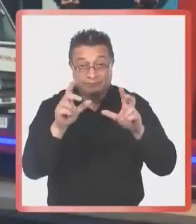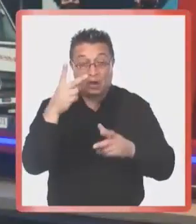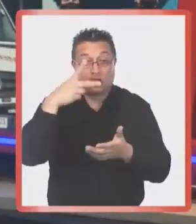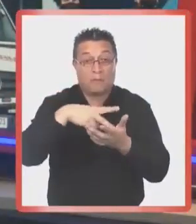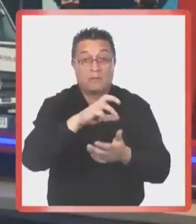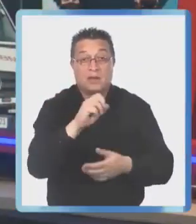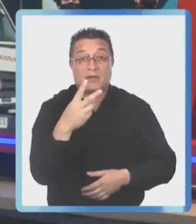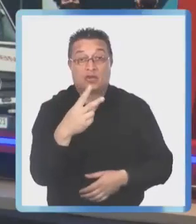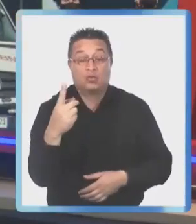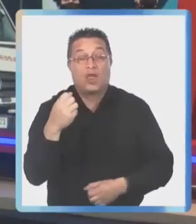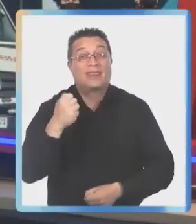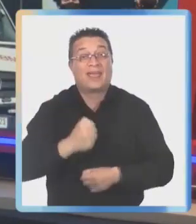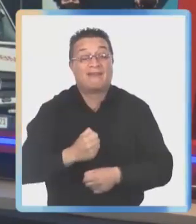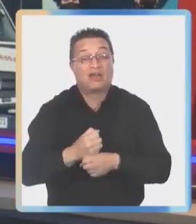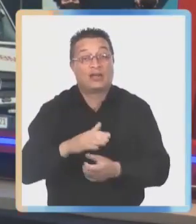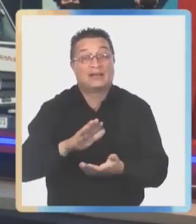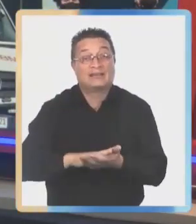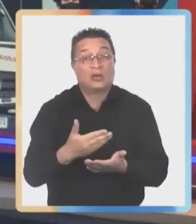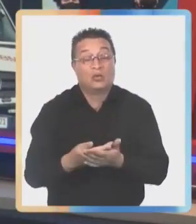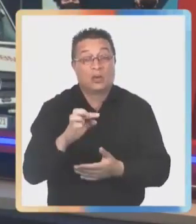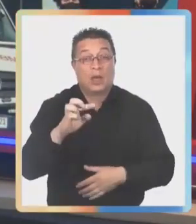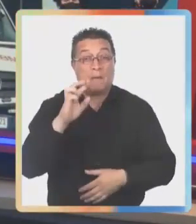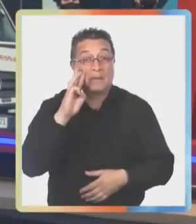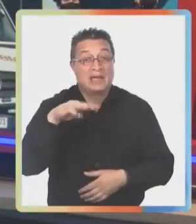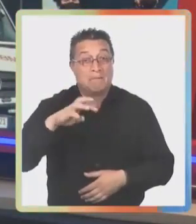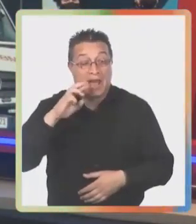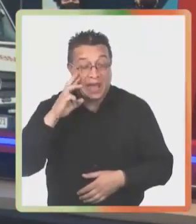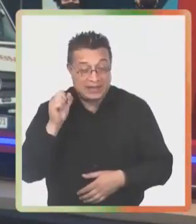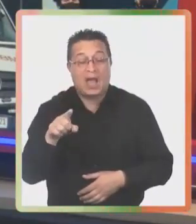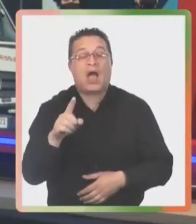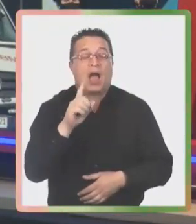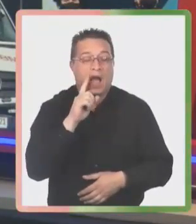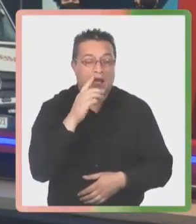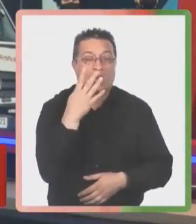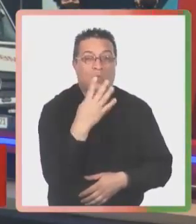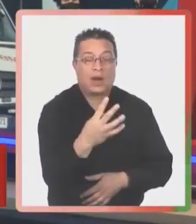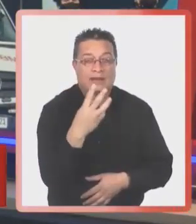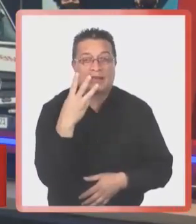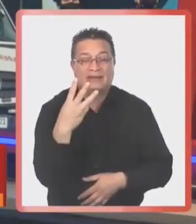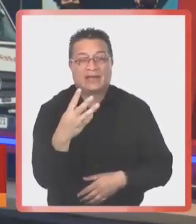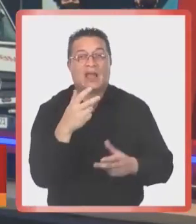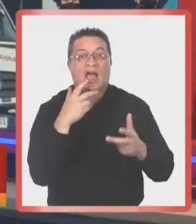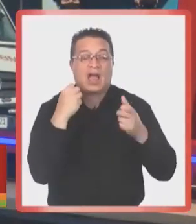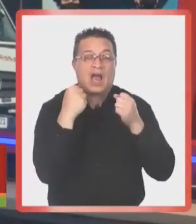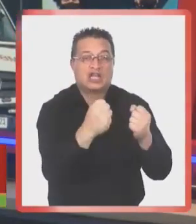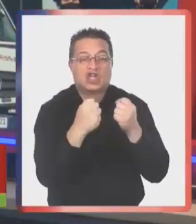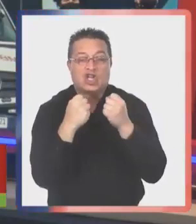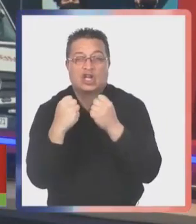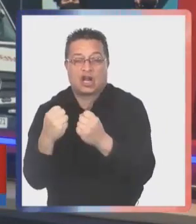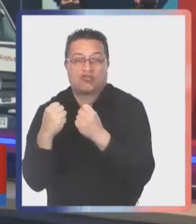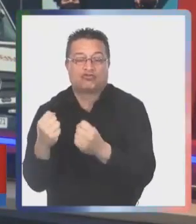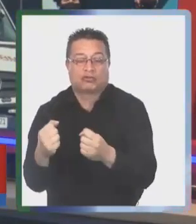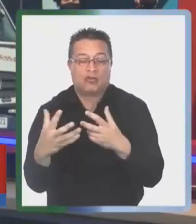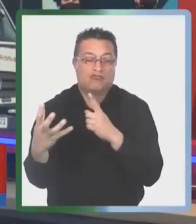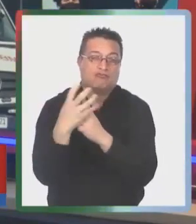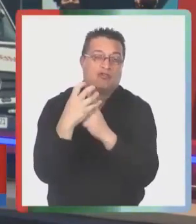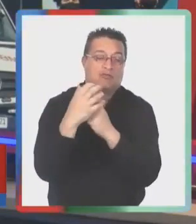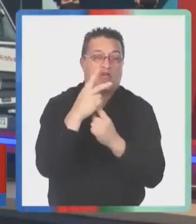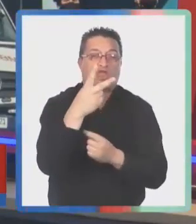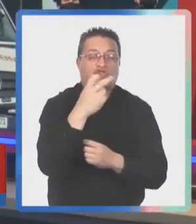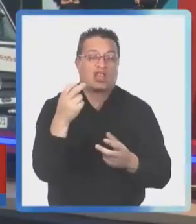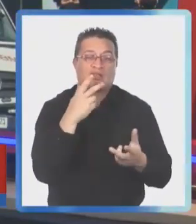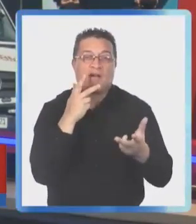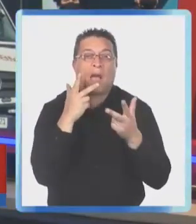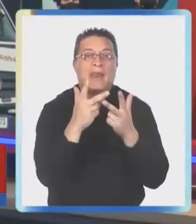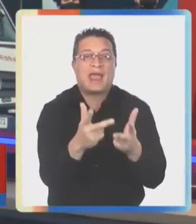Atención, desde el año 2021 los trabajadores de la salud primaria han sido víctimas de 43 agresiones en todo el país y más de